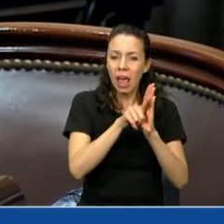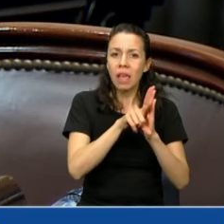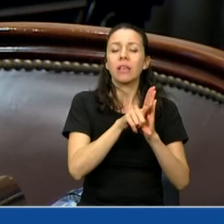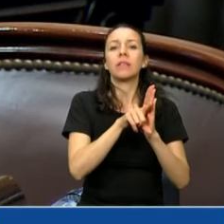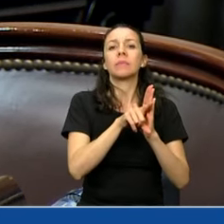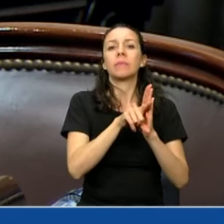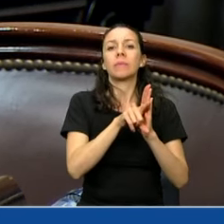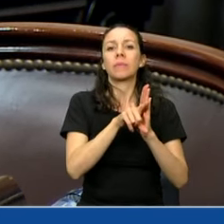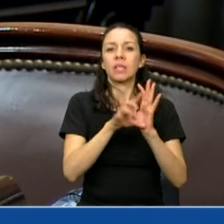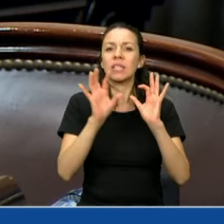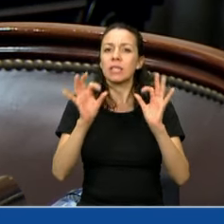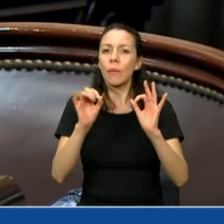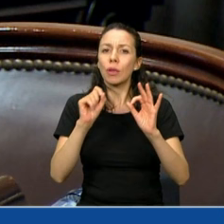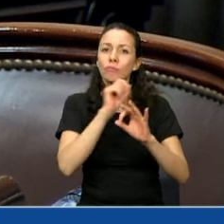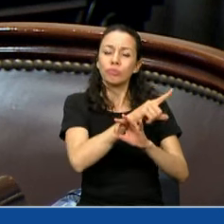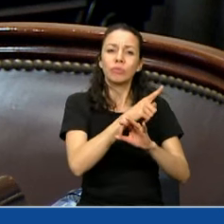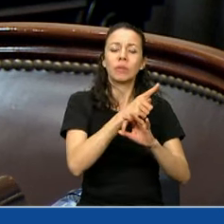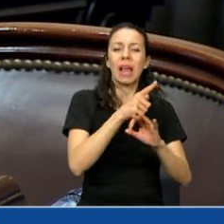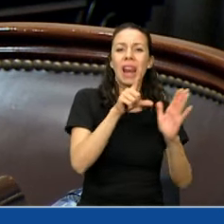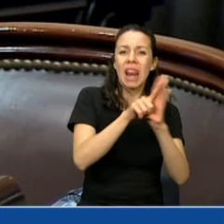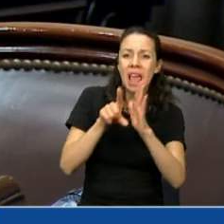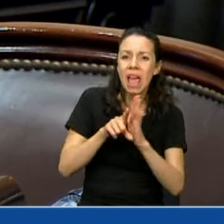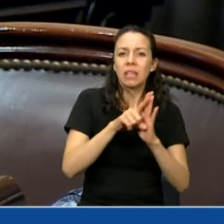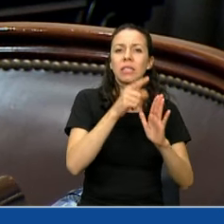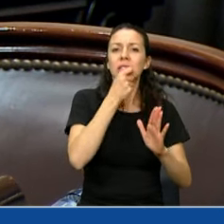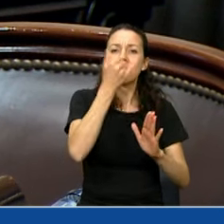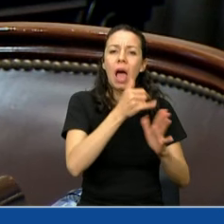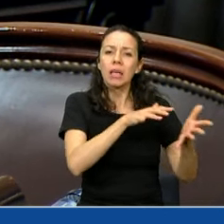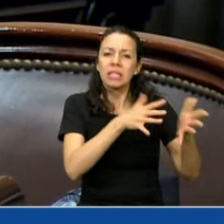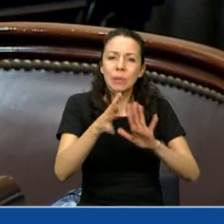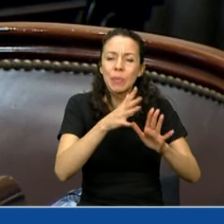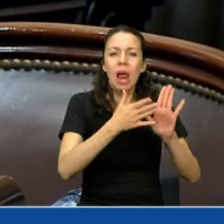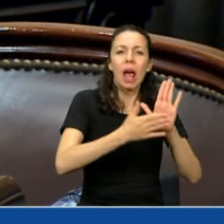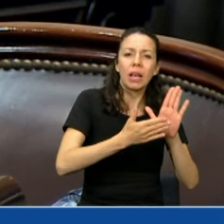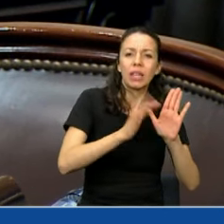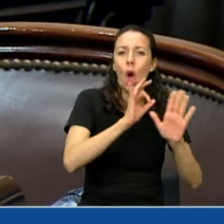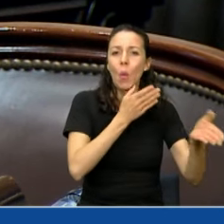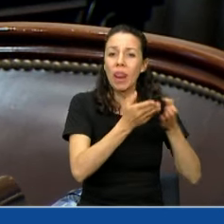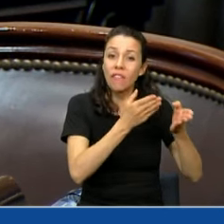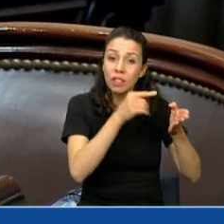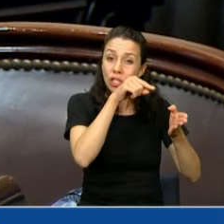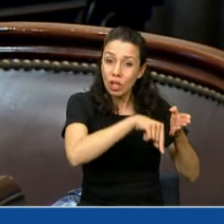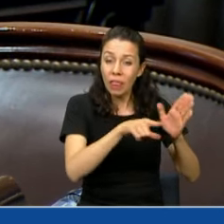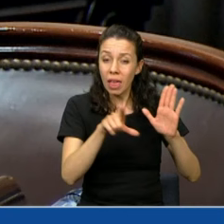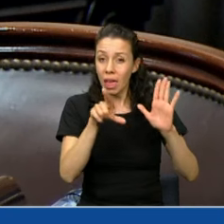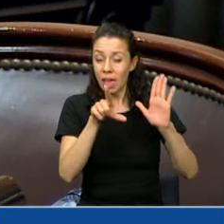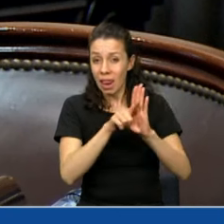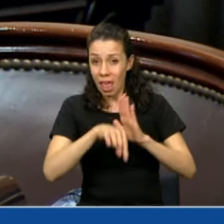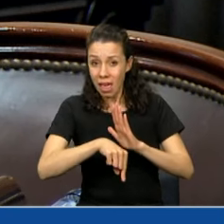en sus legislaciones similares garantías y o beneficios a lo dispuesto en esta Norma